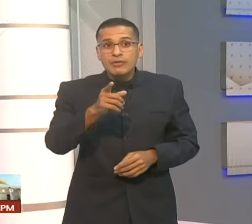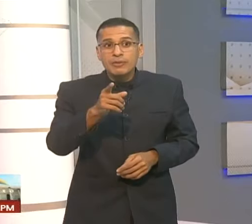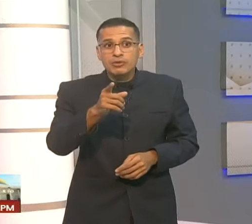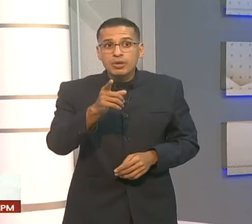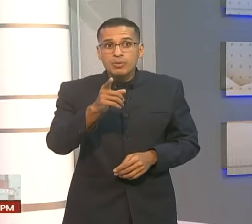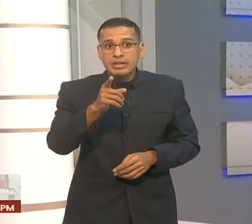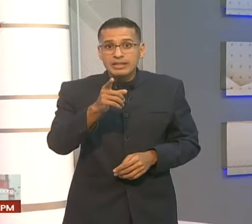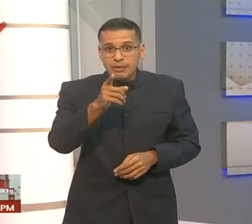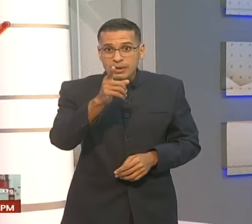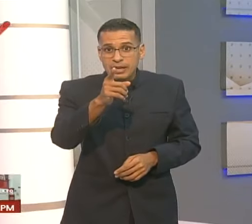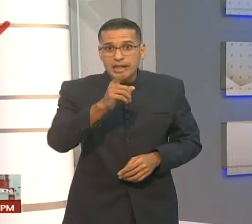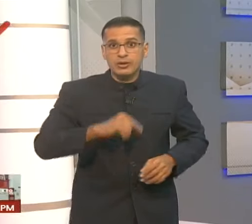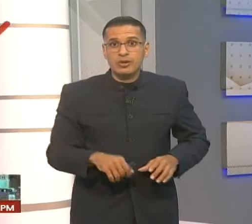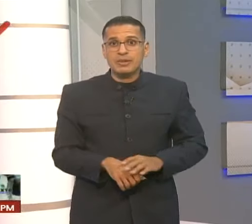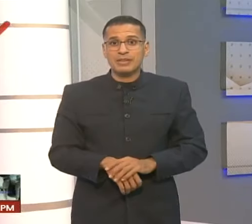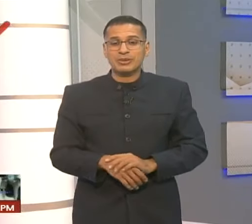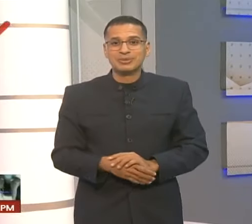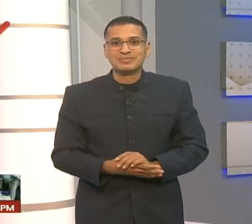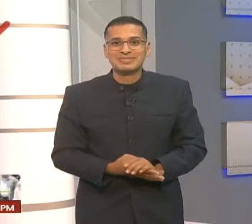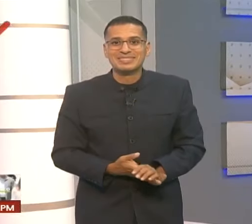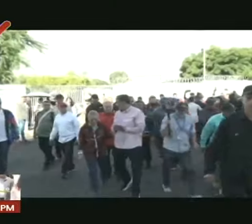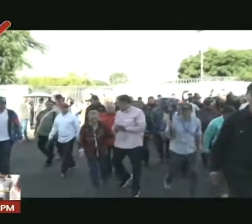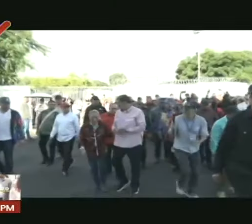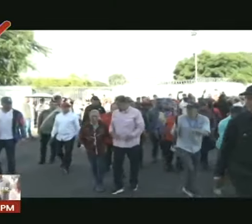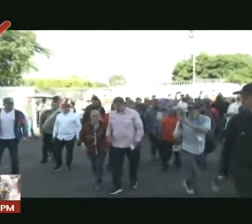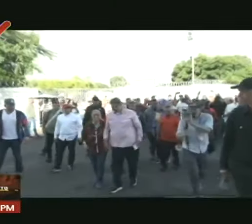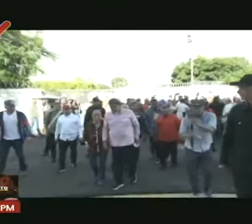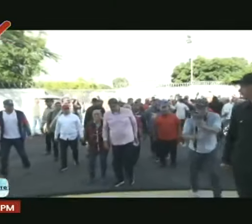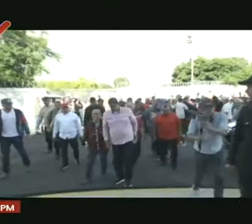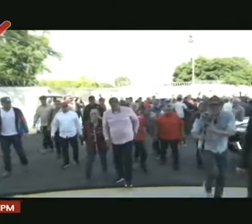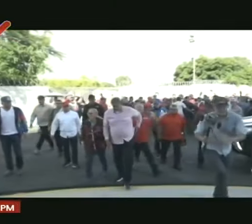a esta hora hay información importante vamos a trasladarnos de